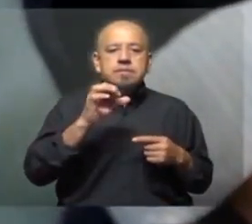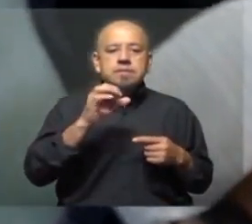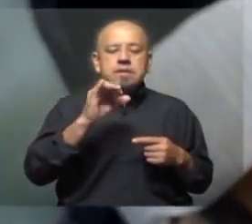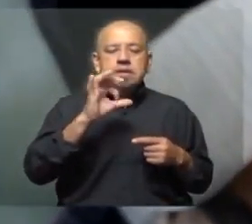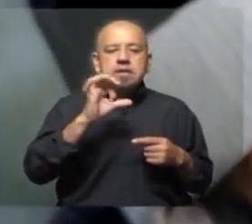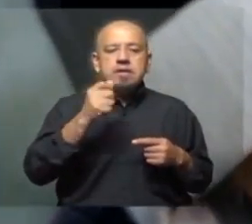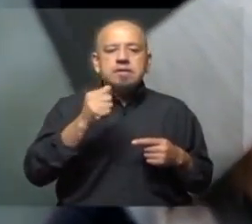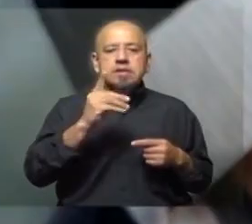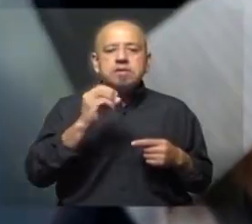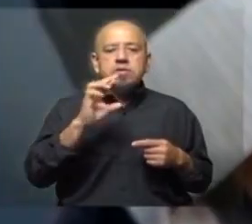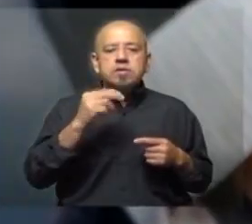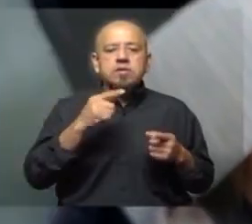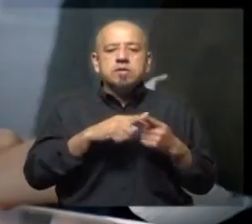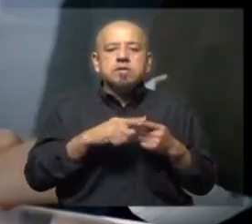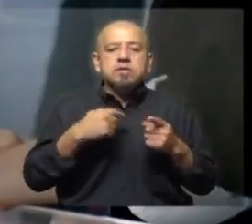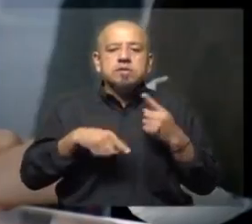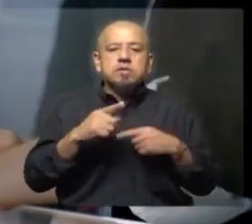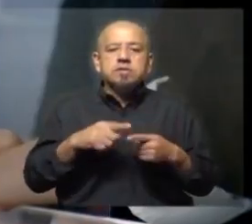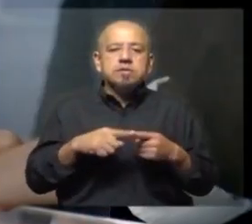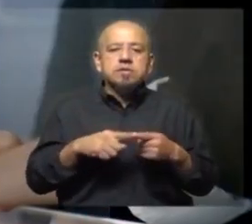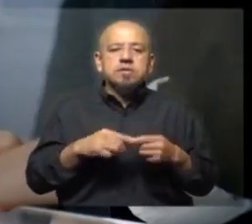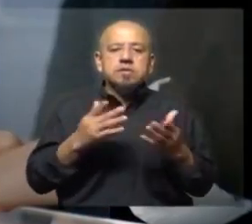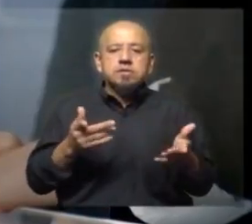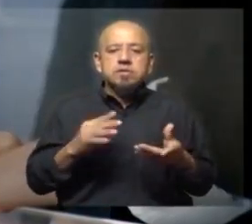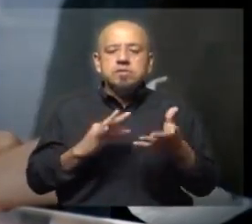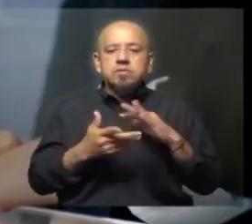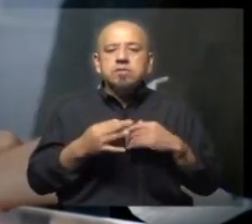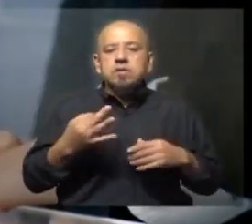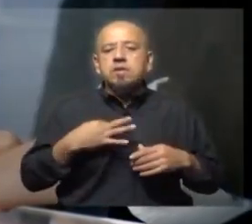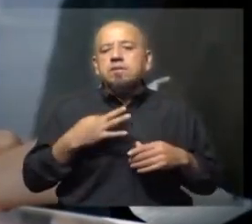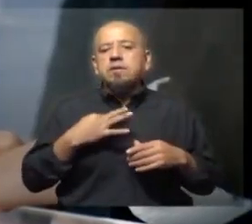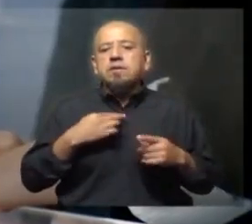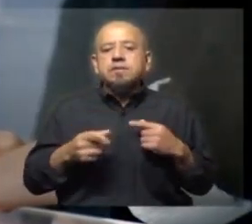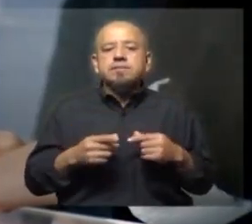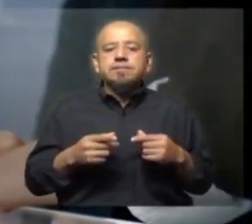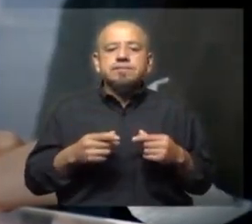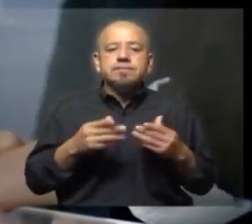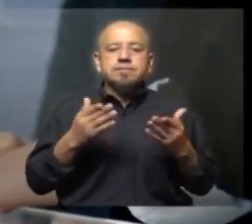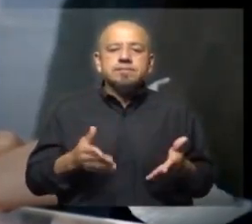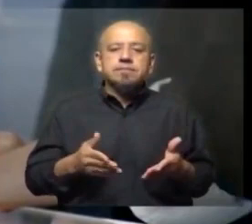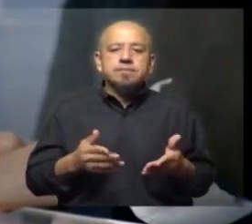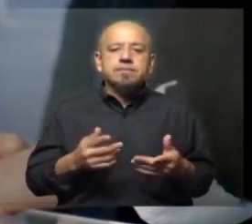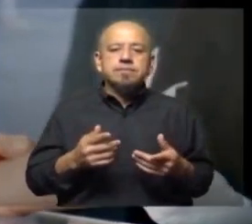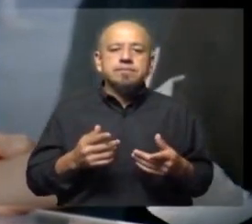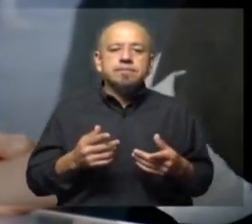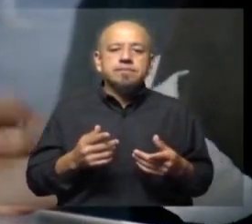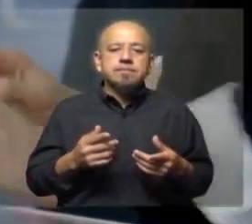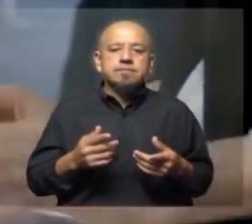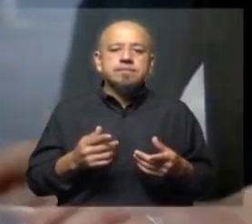contemporánea y una transgresora en su forma de vivir no una tipa que era muy profesora